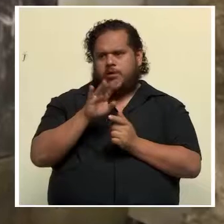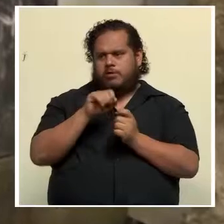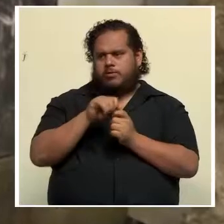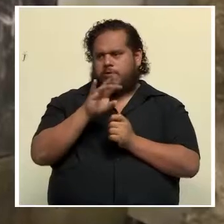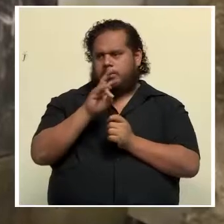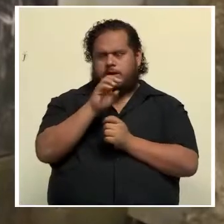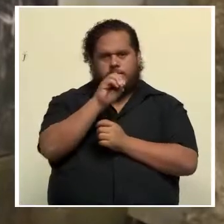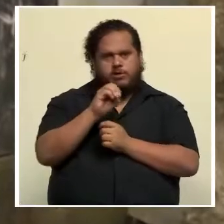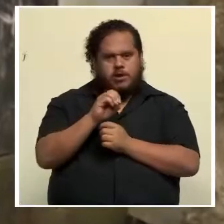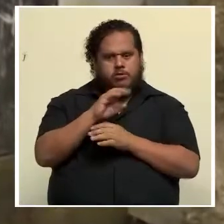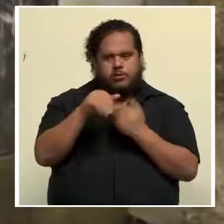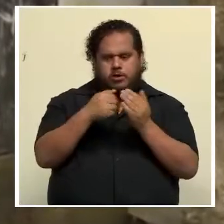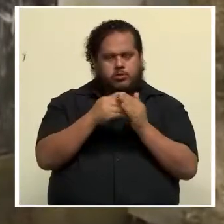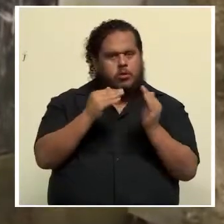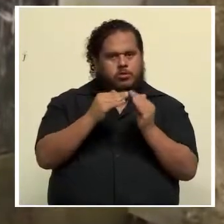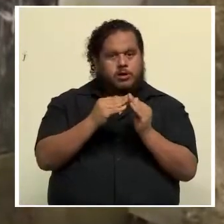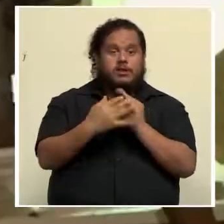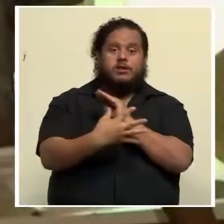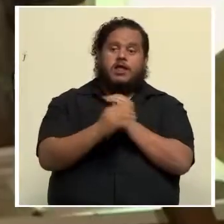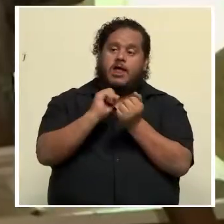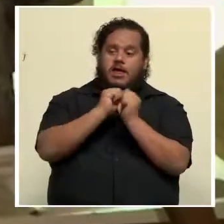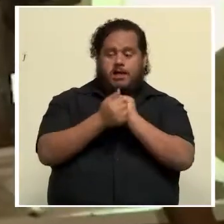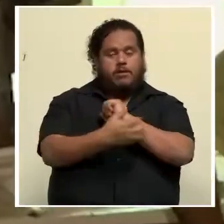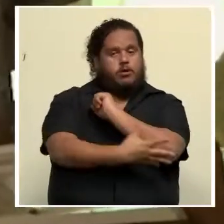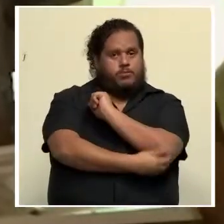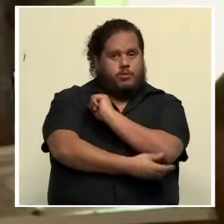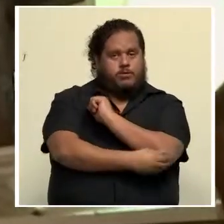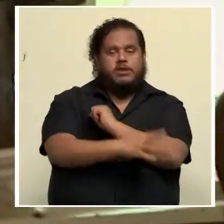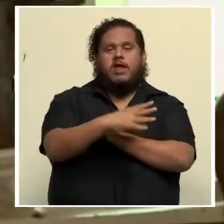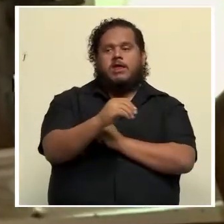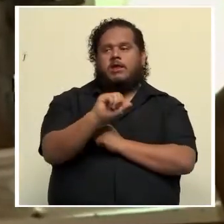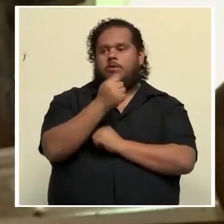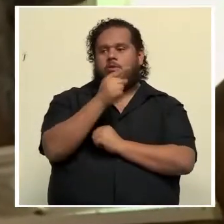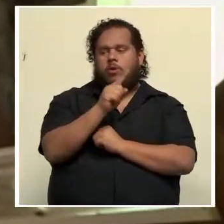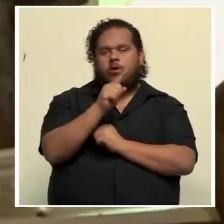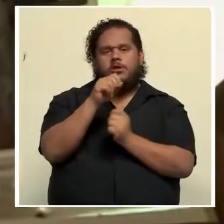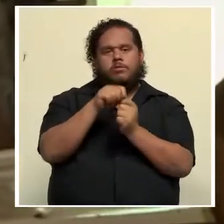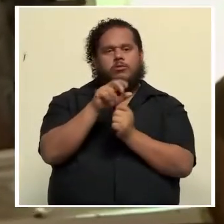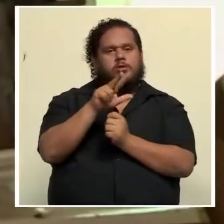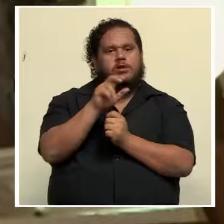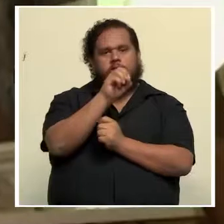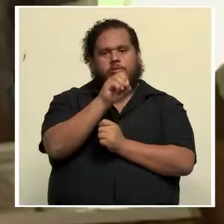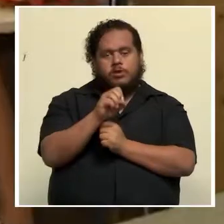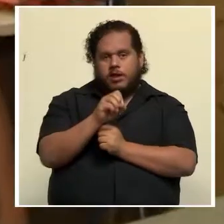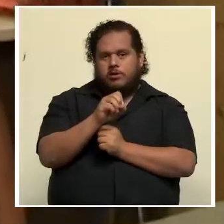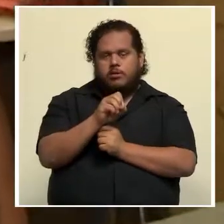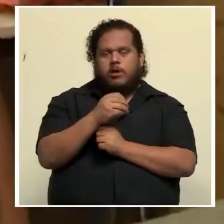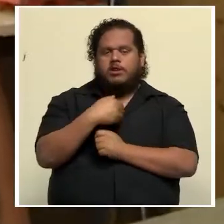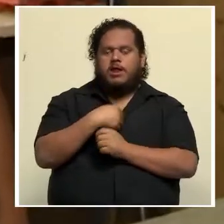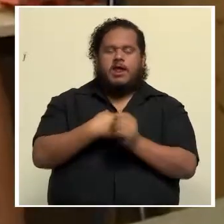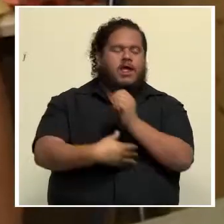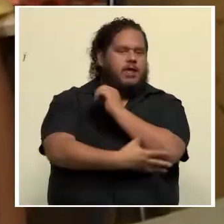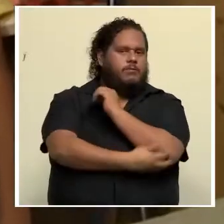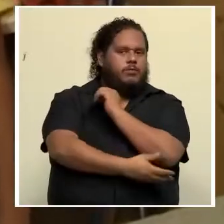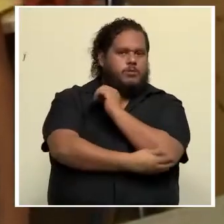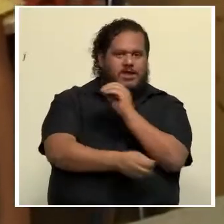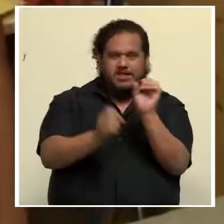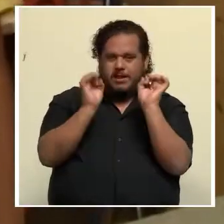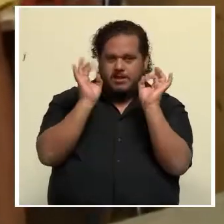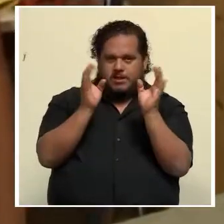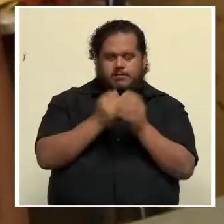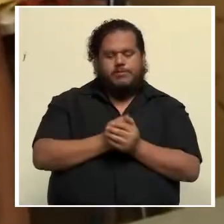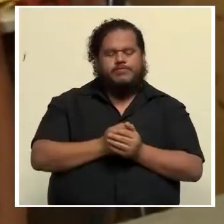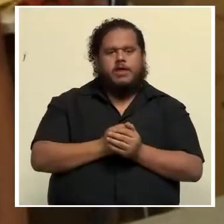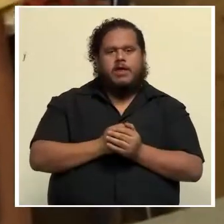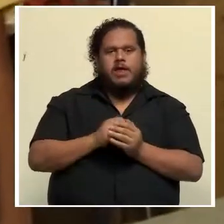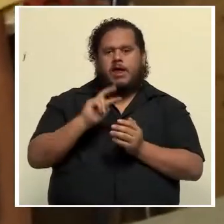34.7% de los hogares son pobres y un 11.3% están en pobreza extrema. La